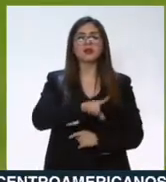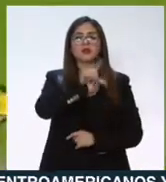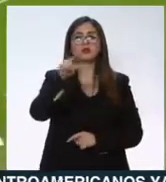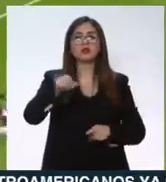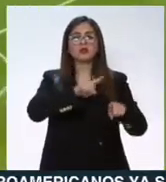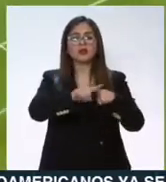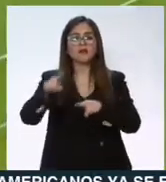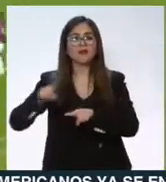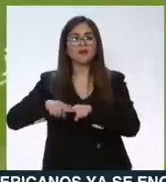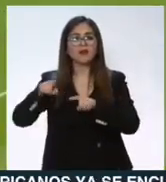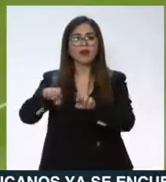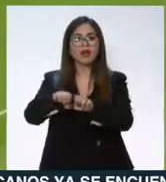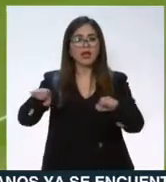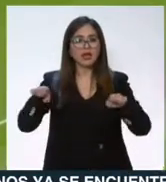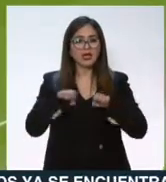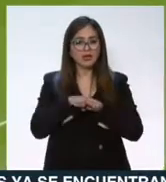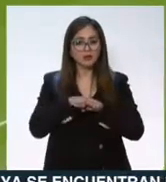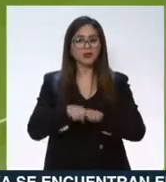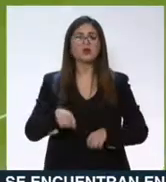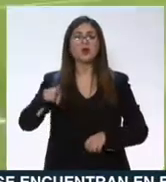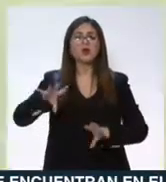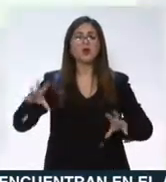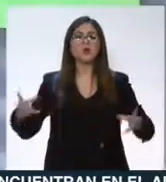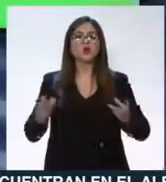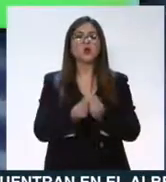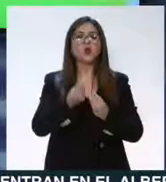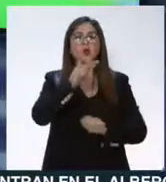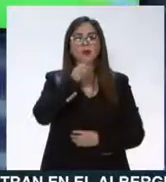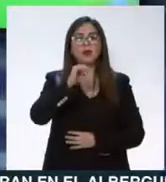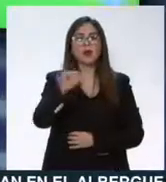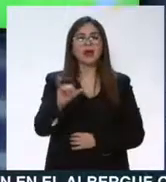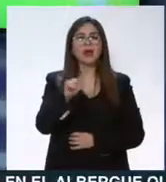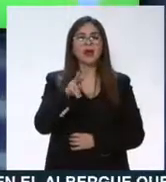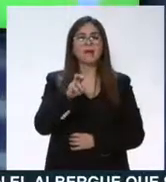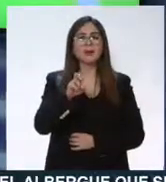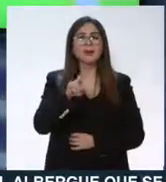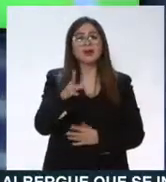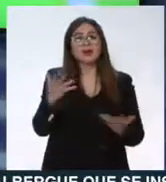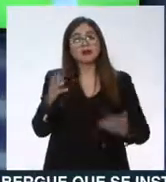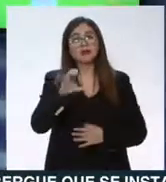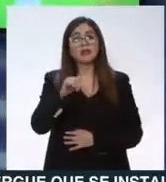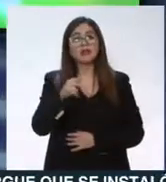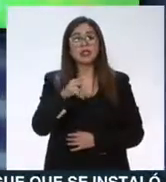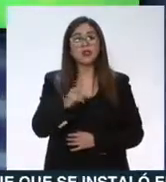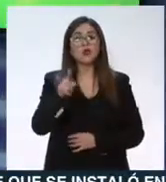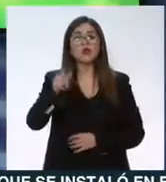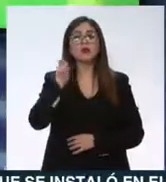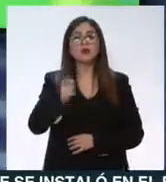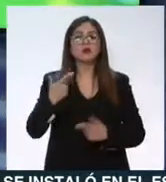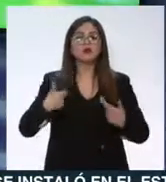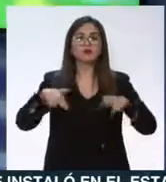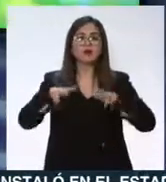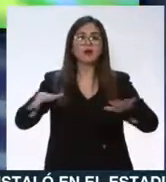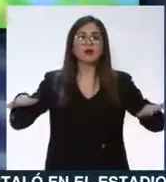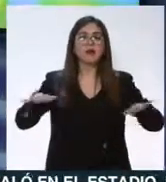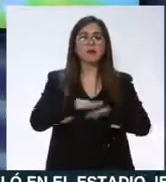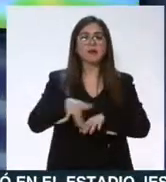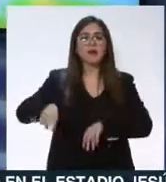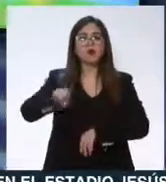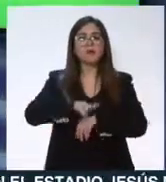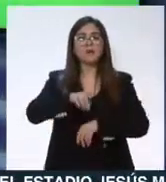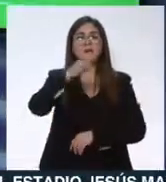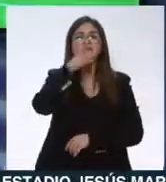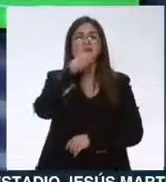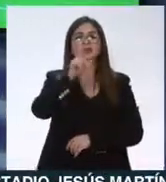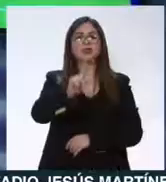diferentes equipos. En el caso de su compatriota Javier Chicharito Hernández, bueno, entró de cambio al minuto